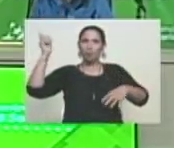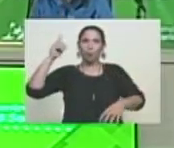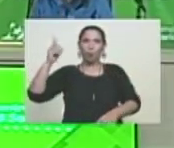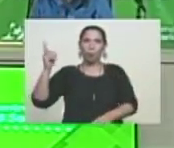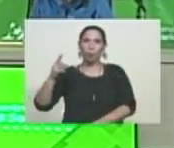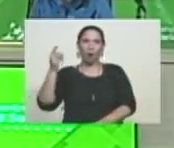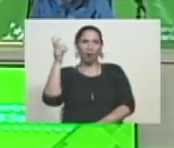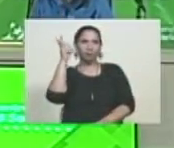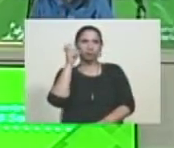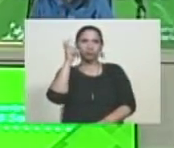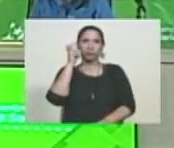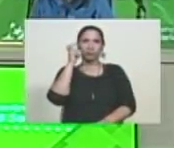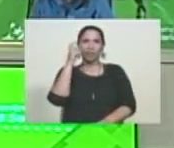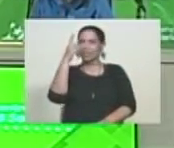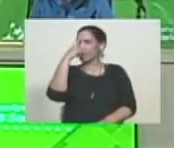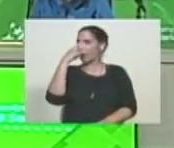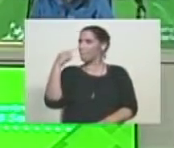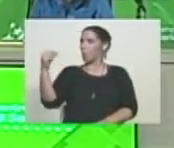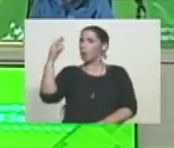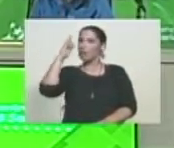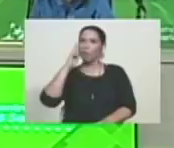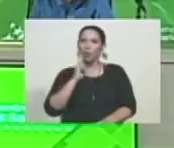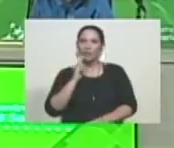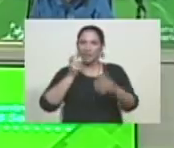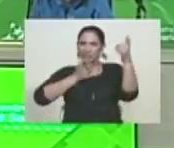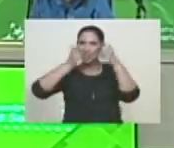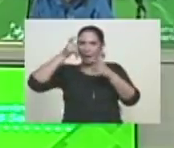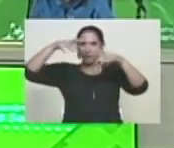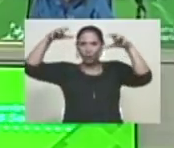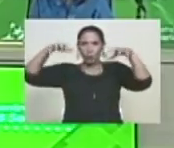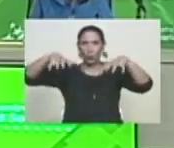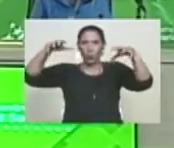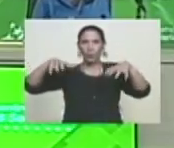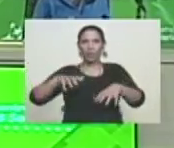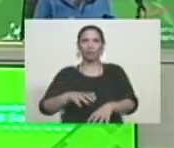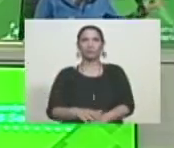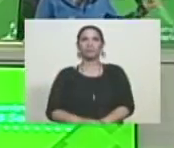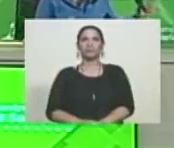Zamora. Llega Chávez con la lluvia.